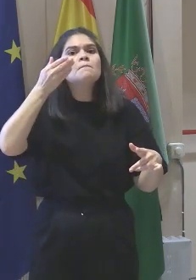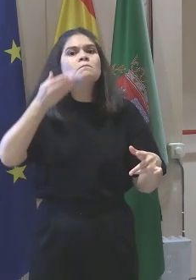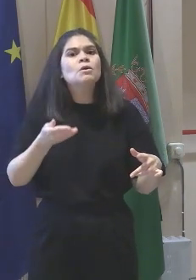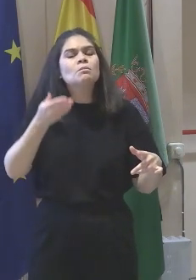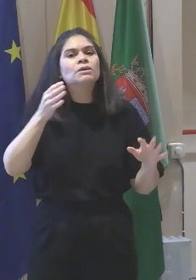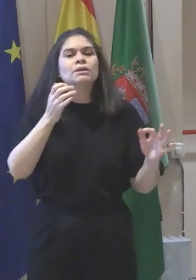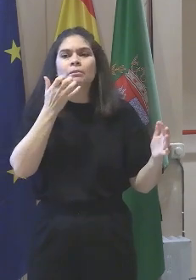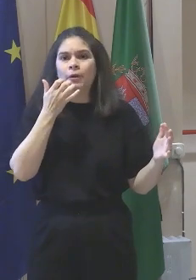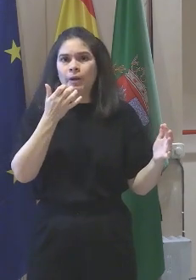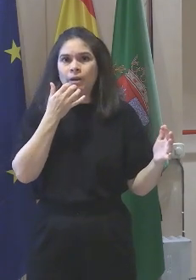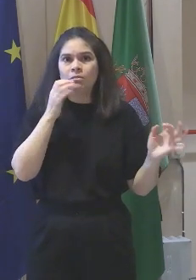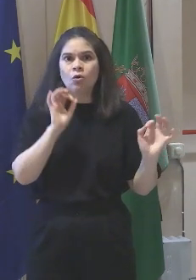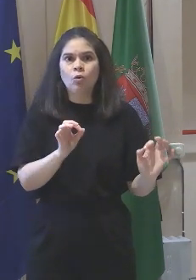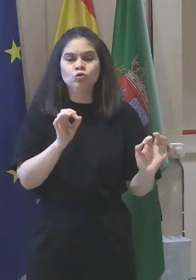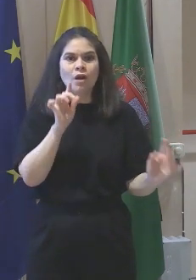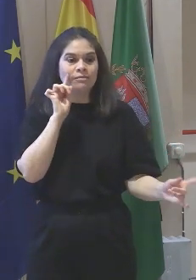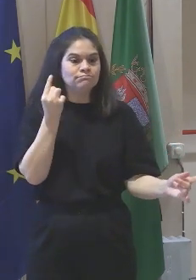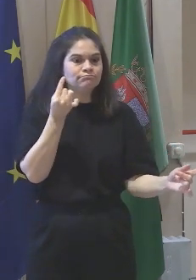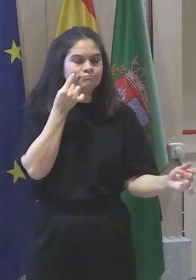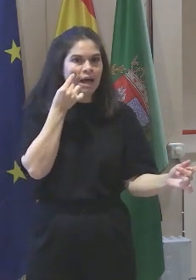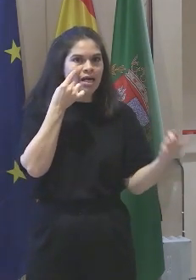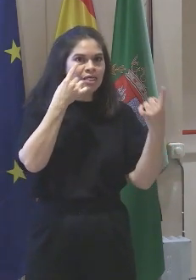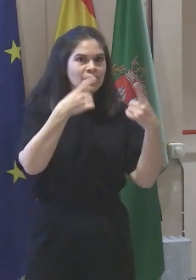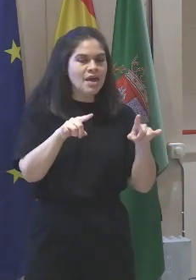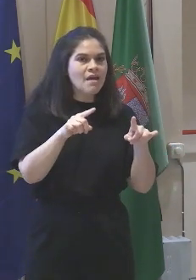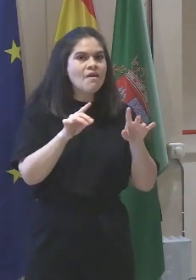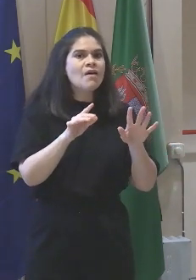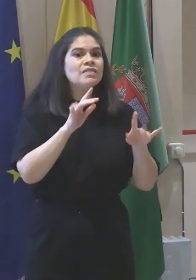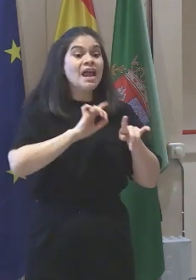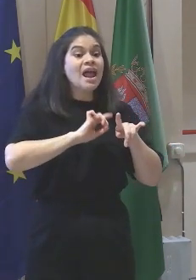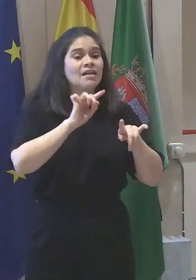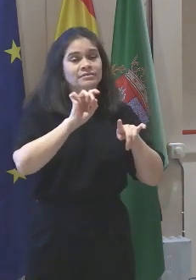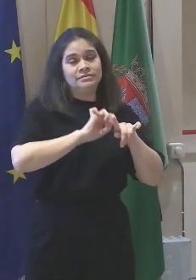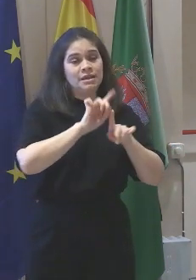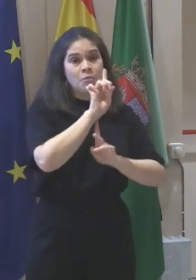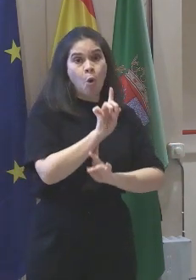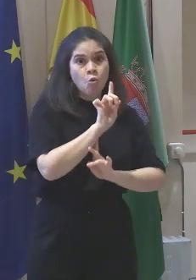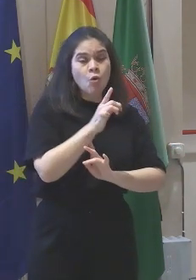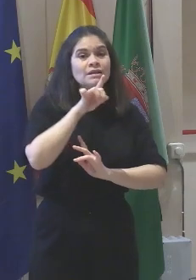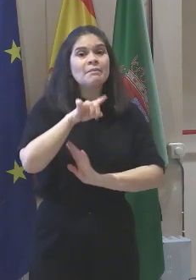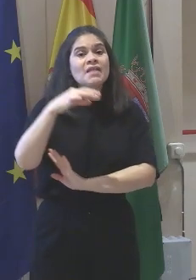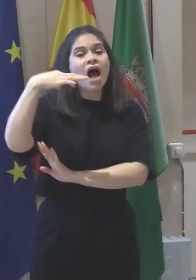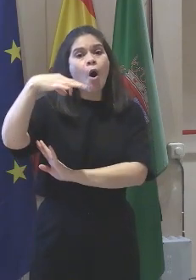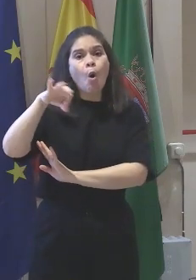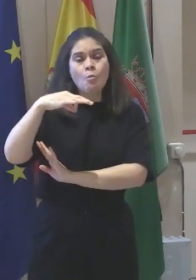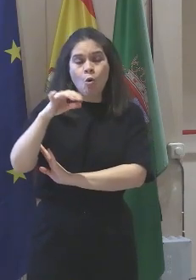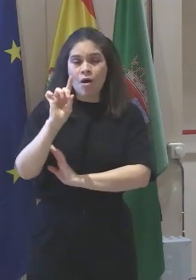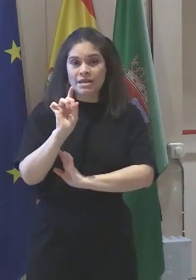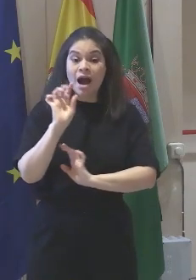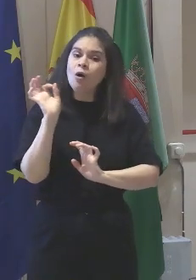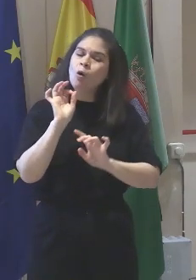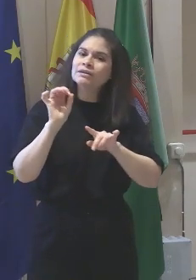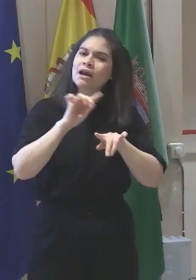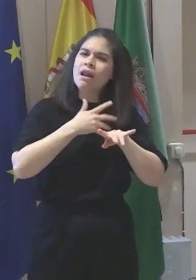por ejemplo, en la distinción en un momento dado entre la diabetes tipo 1 y la diabetes monogénica o entre la diabetes tipo